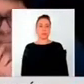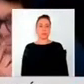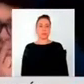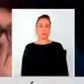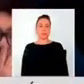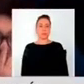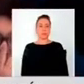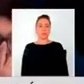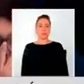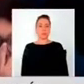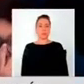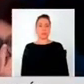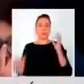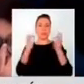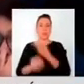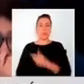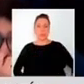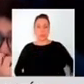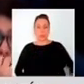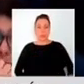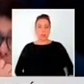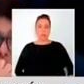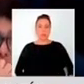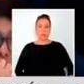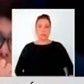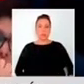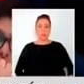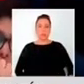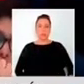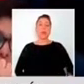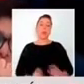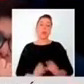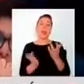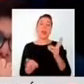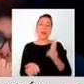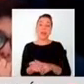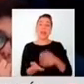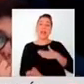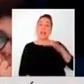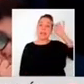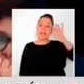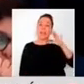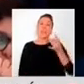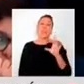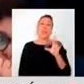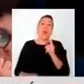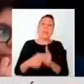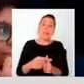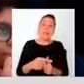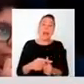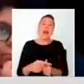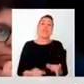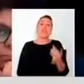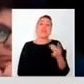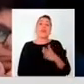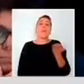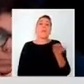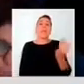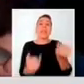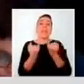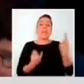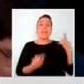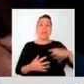Señora presidenta, claro está que la verdad se quiere conocer solamente de forma parcial, se pide solamente información que tengan los Estados Unidos